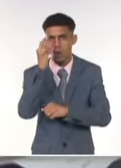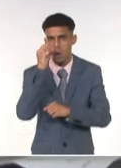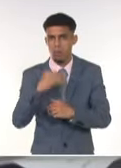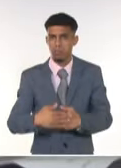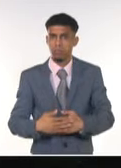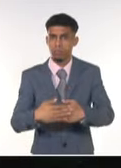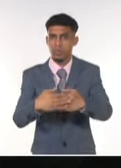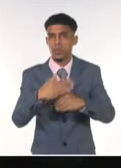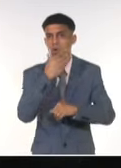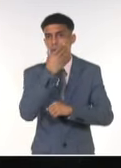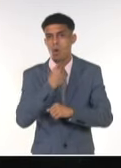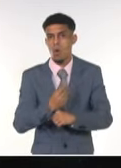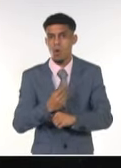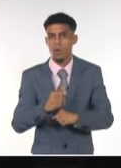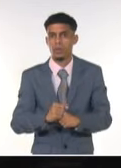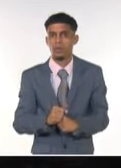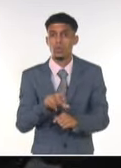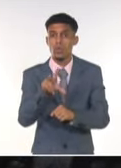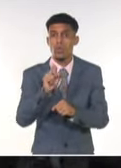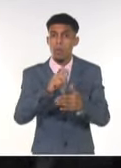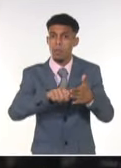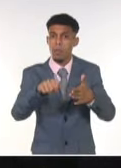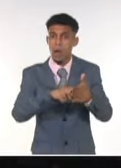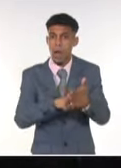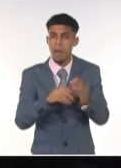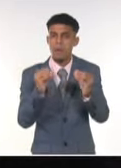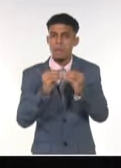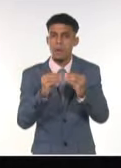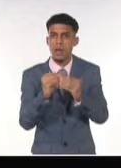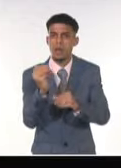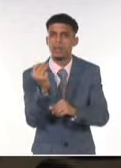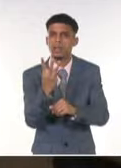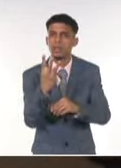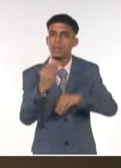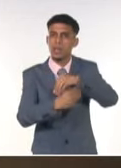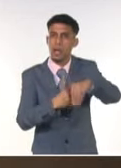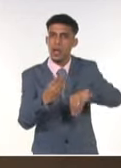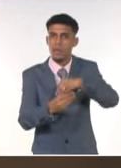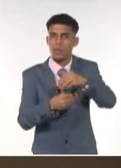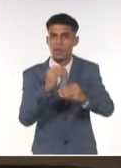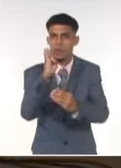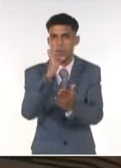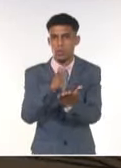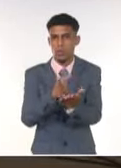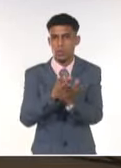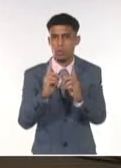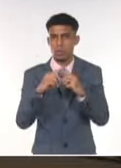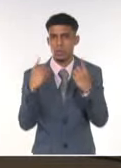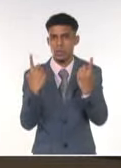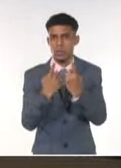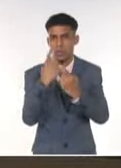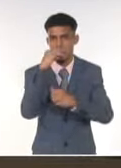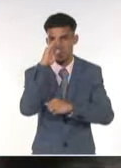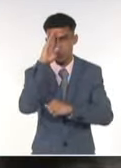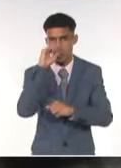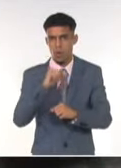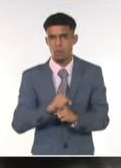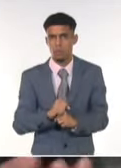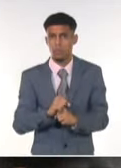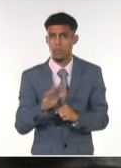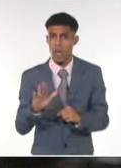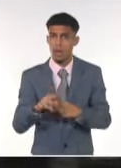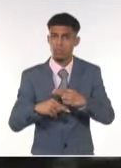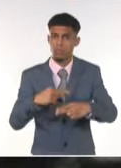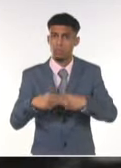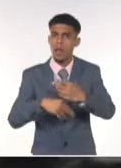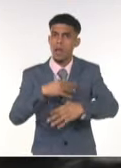la adolescencia. La estrategia está muy vinculada al tercer perfeccionamiento de la educación general en Cuba, el cual se ha realizado,